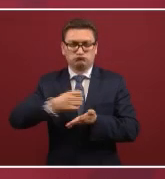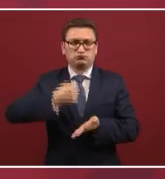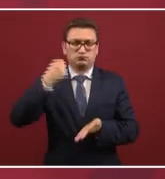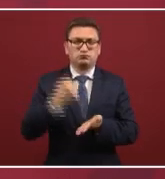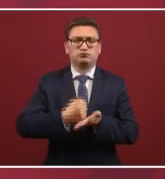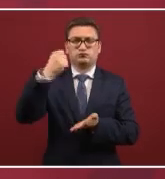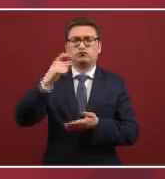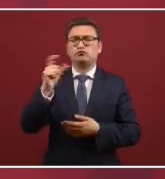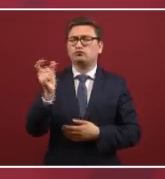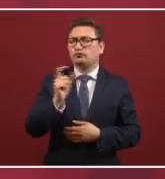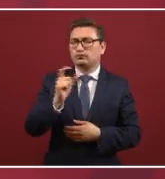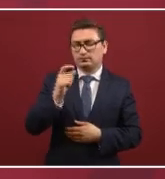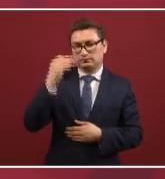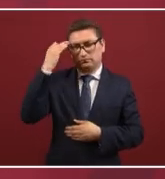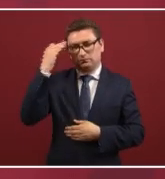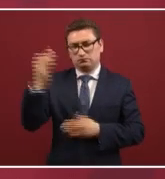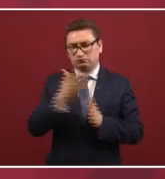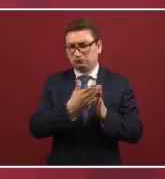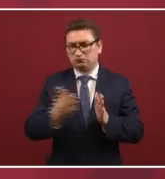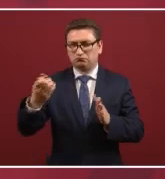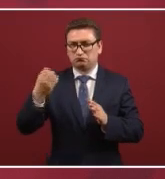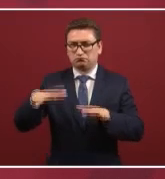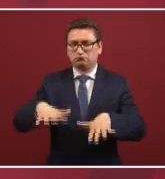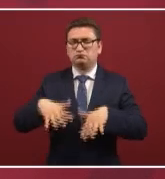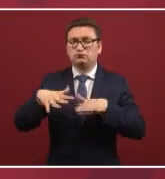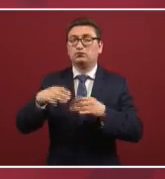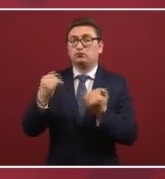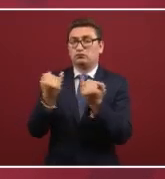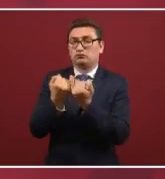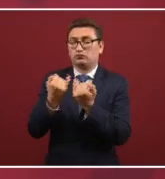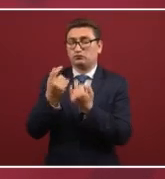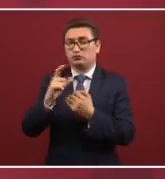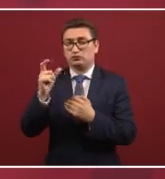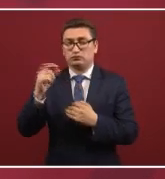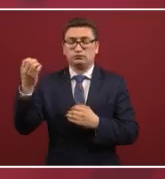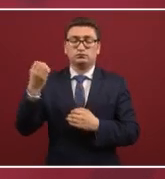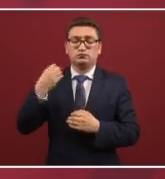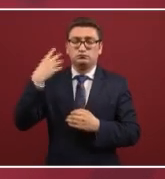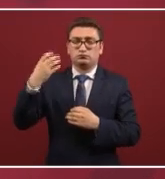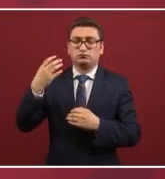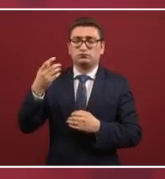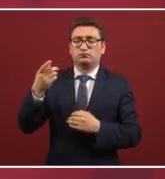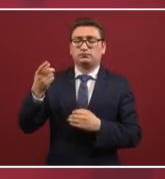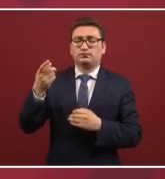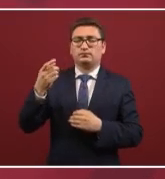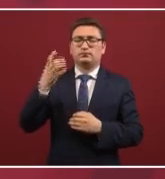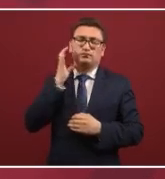sesiones ordinarias como en un periodo extraordinario,